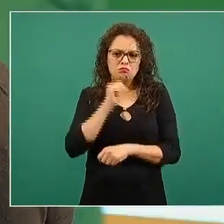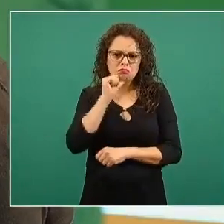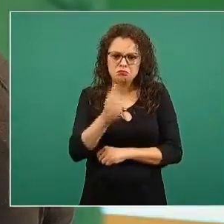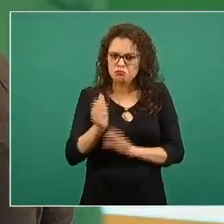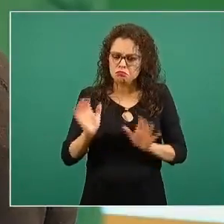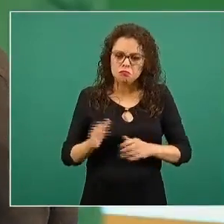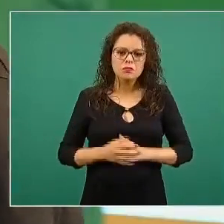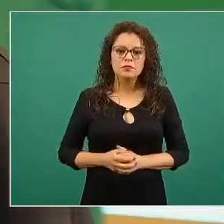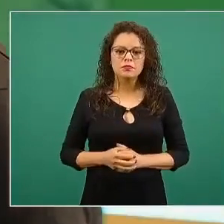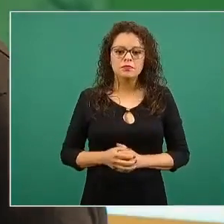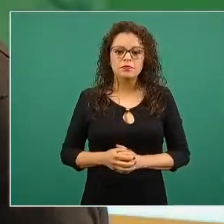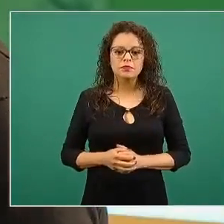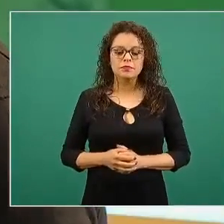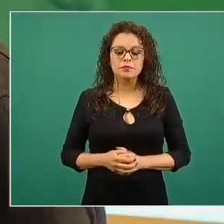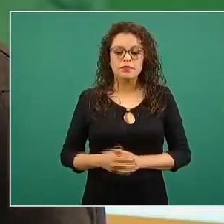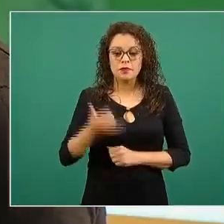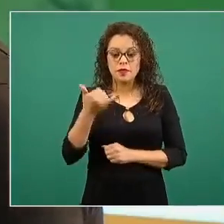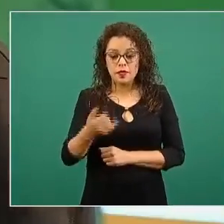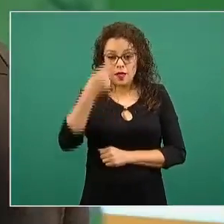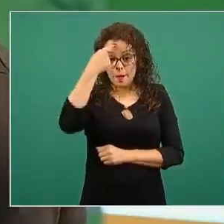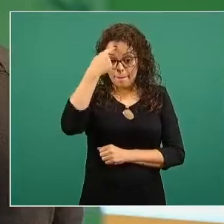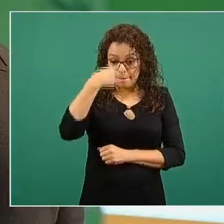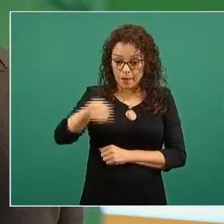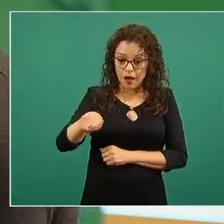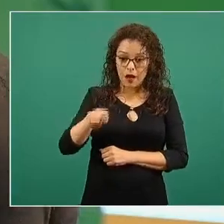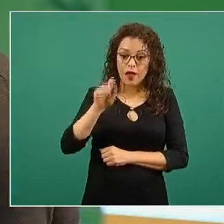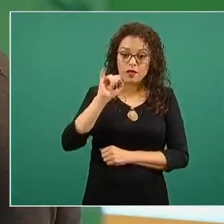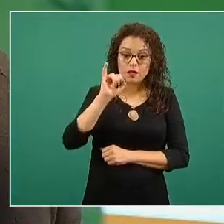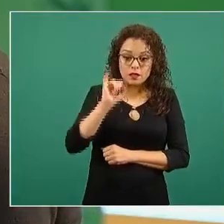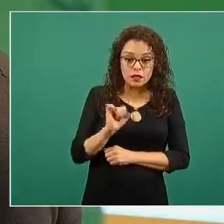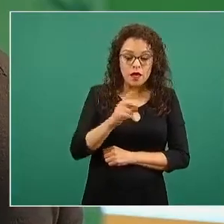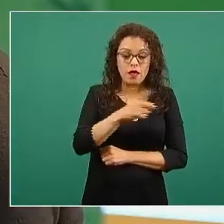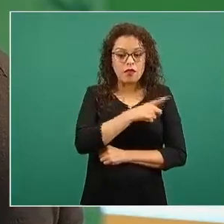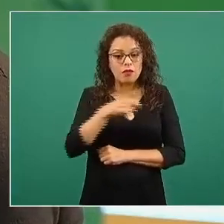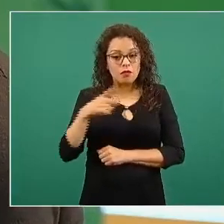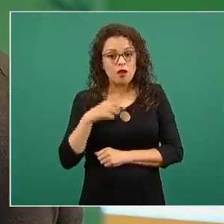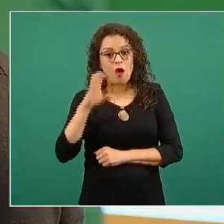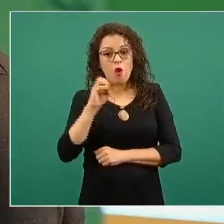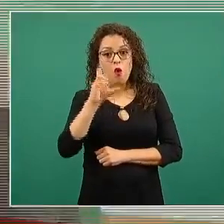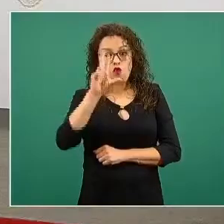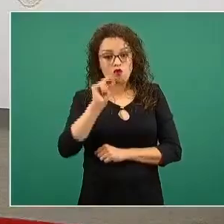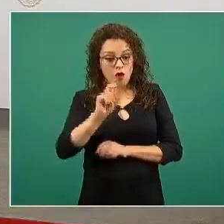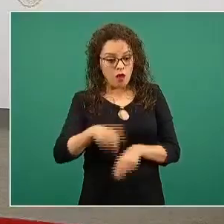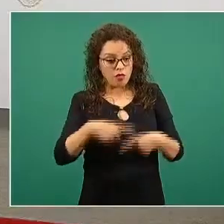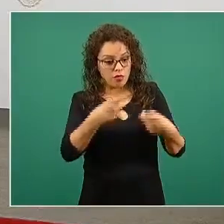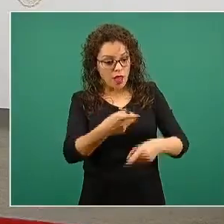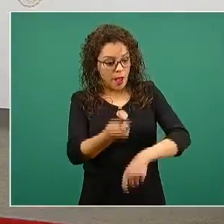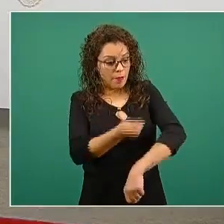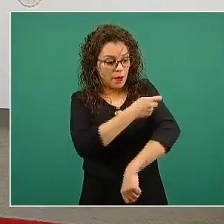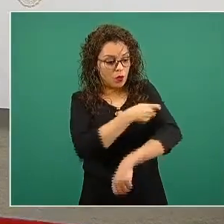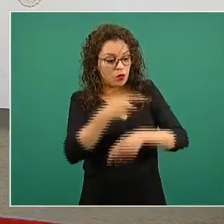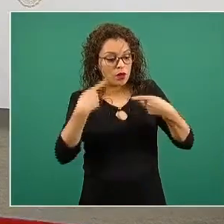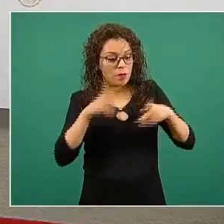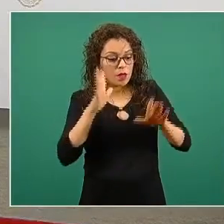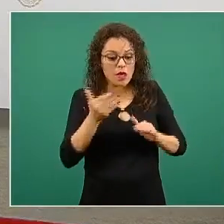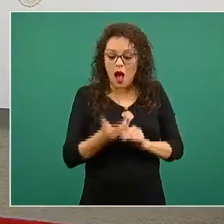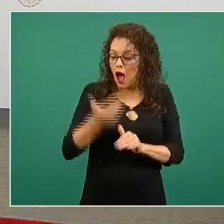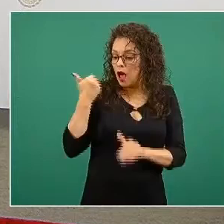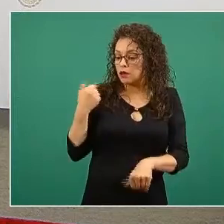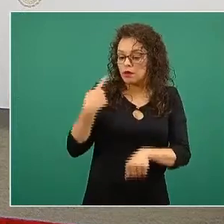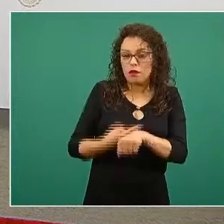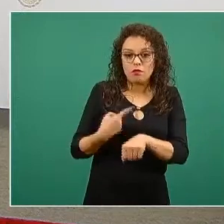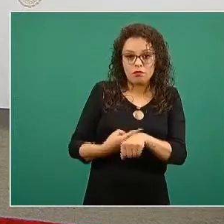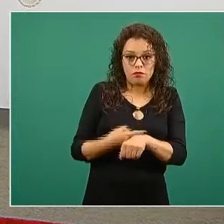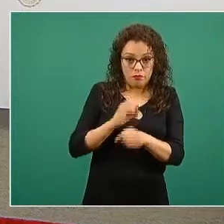COVID. Y para efectos de si debo o no colocarle a una persona que ya tuvo la enfermedad,